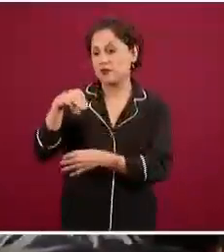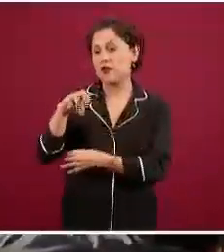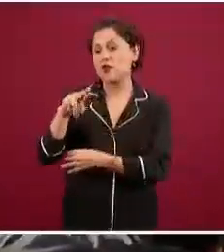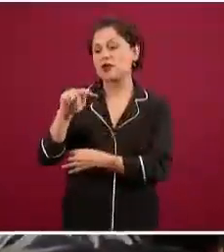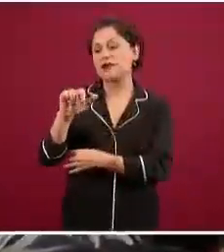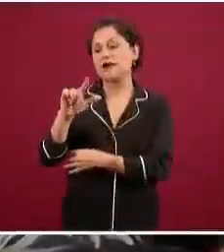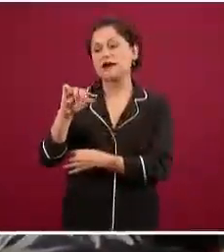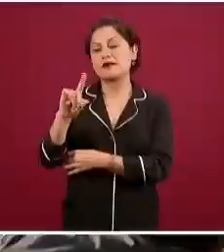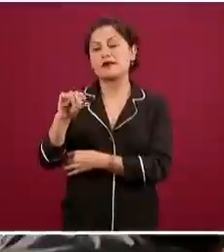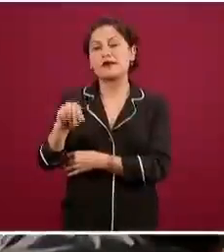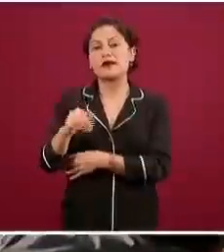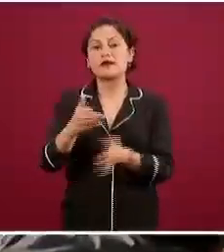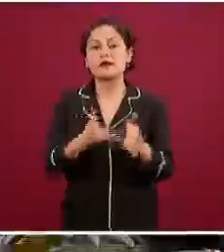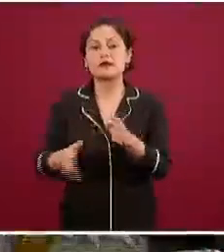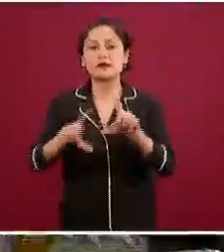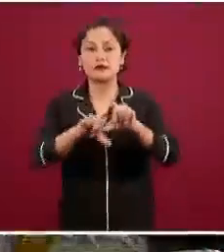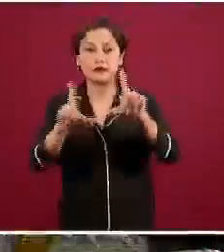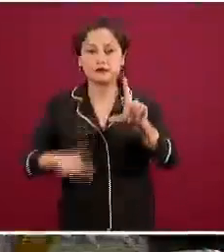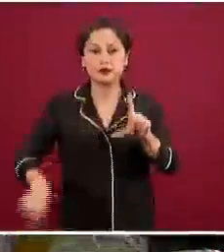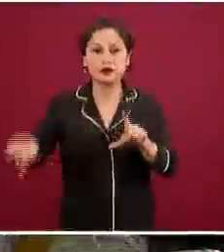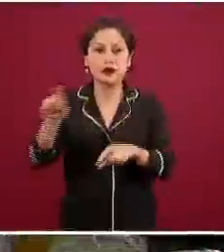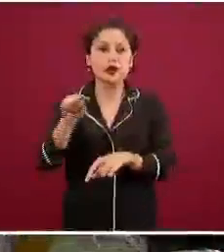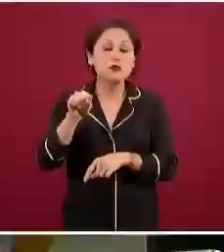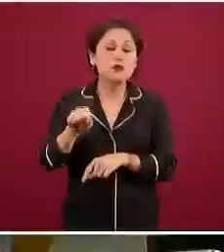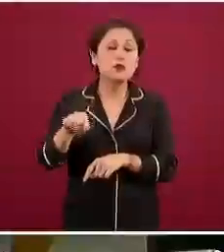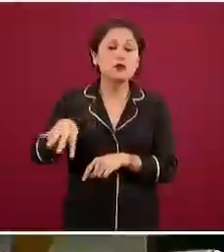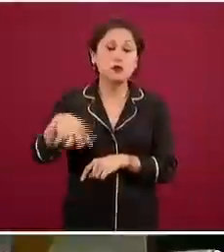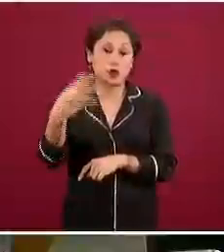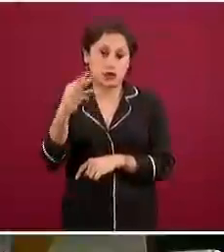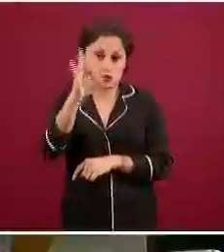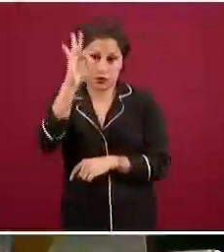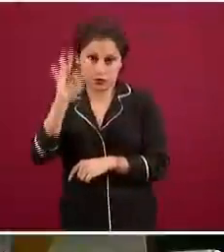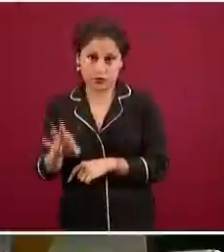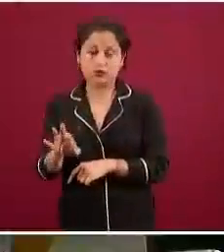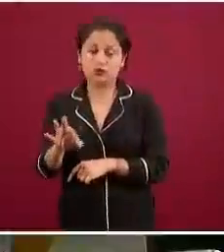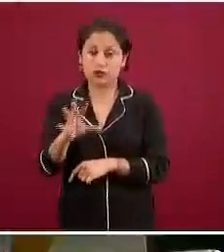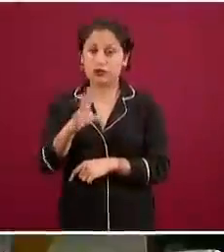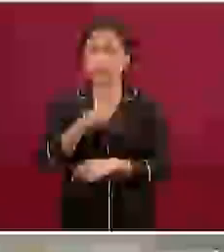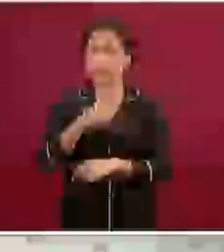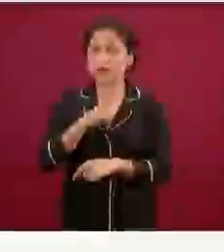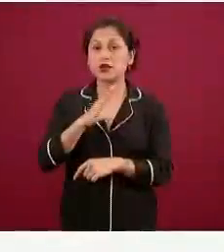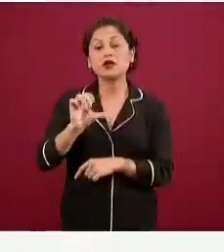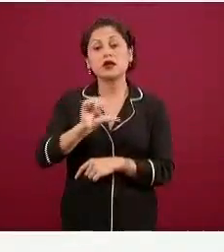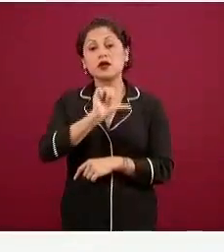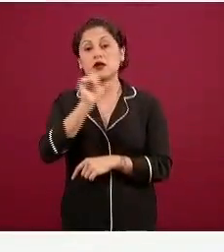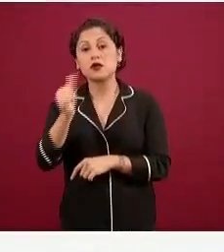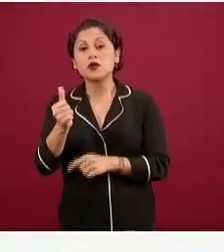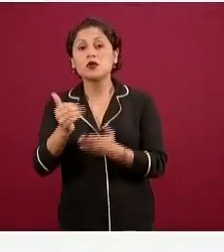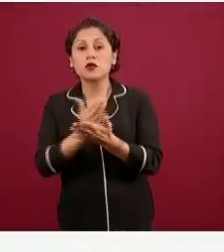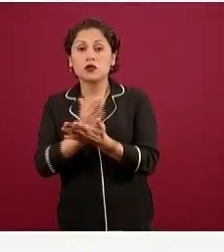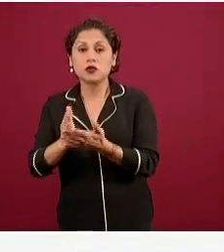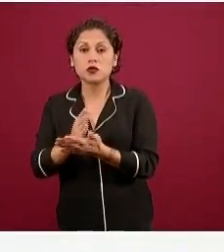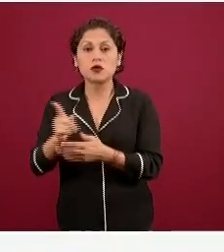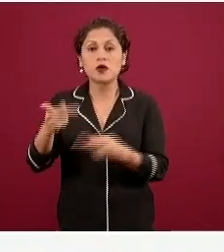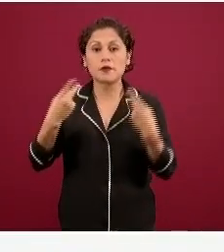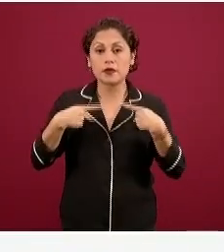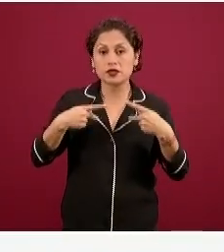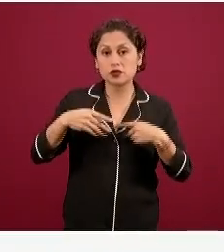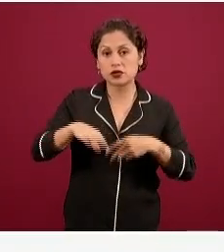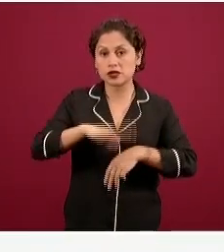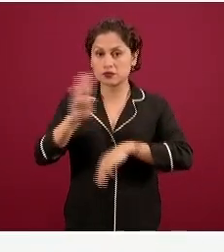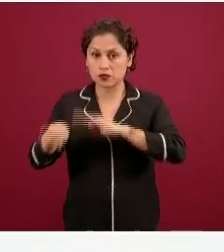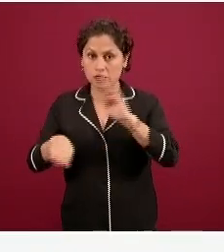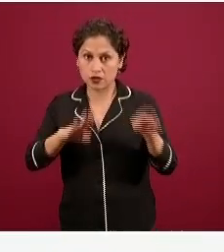nivel nacional, es de 0.14, y también tenemos esa distribución. La carga de defunciones es la misma,